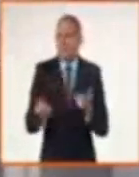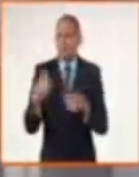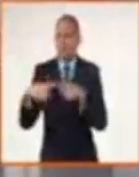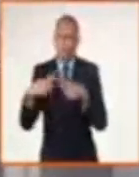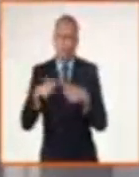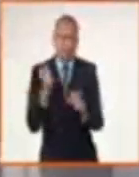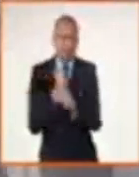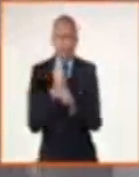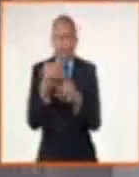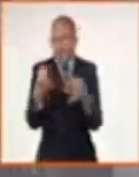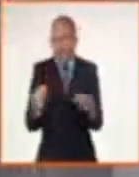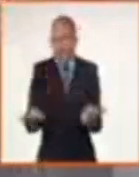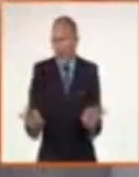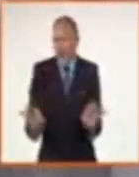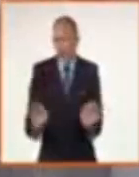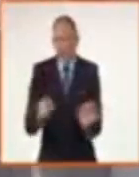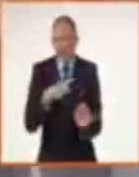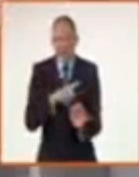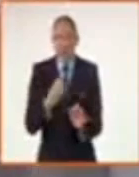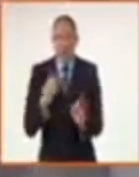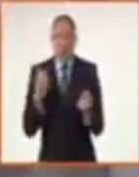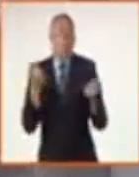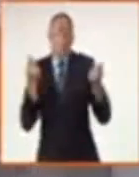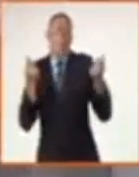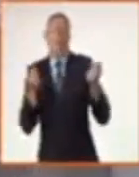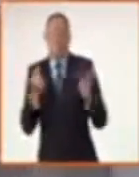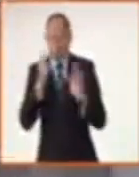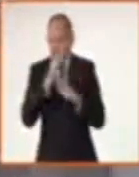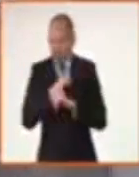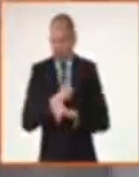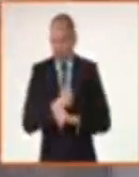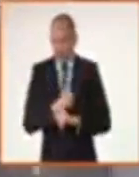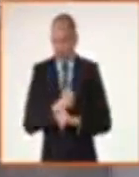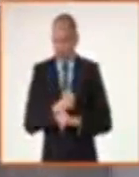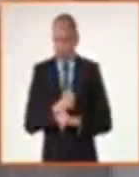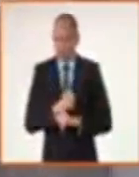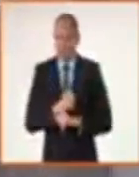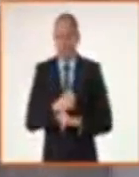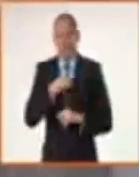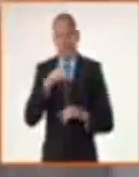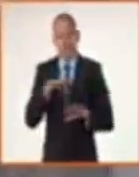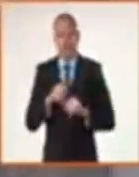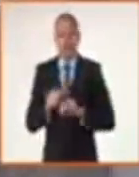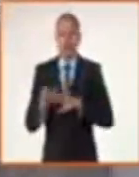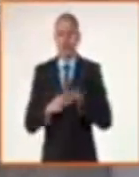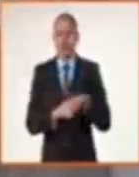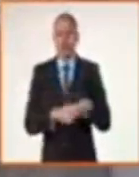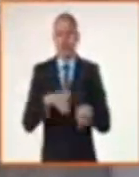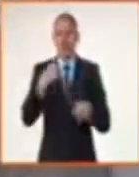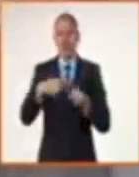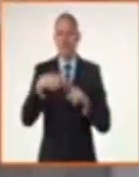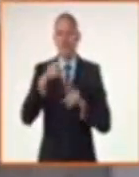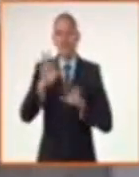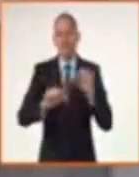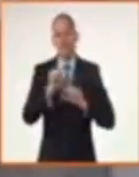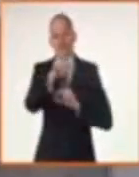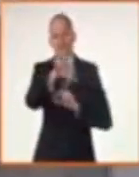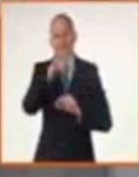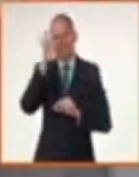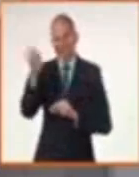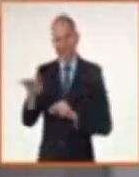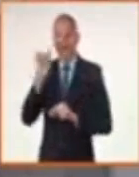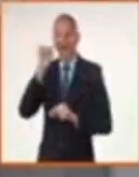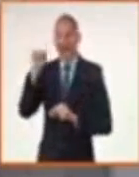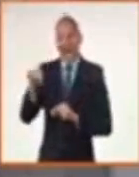¿Qué impacto tiene ahí? Hay veces que tú escuchas gente, bueno, pero a lo mejor no tiene el nivel para discutir en la asamblea. No, la asamblea es el pueblo. Es el